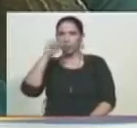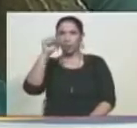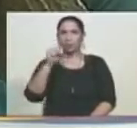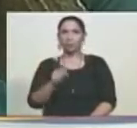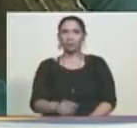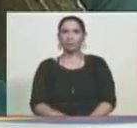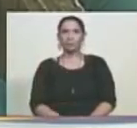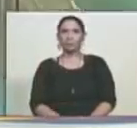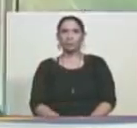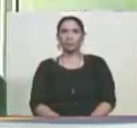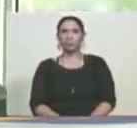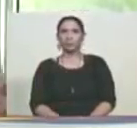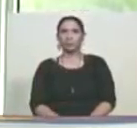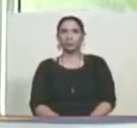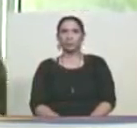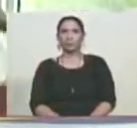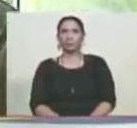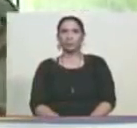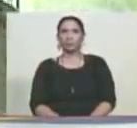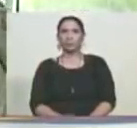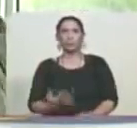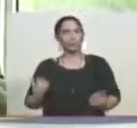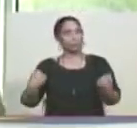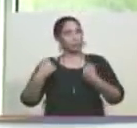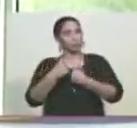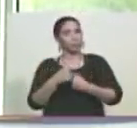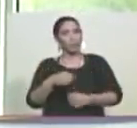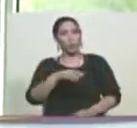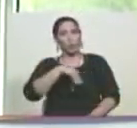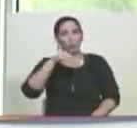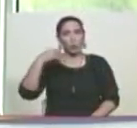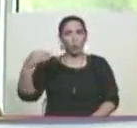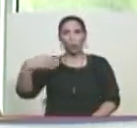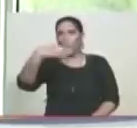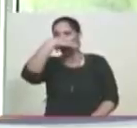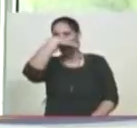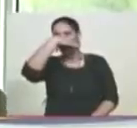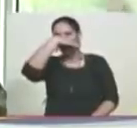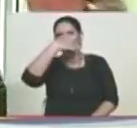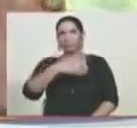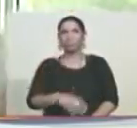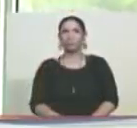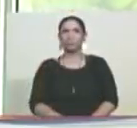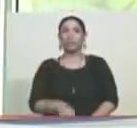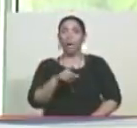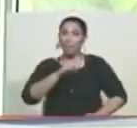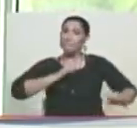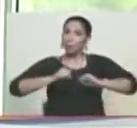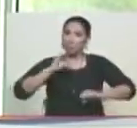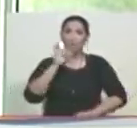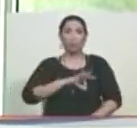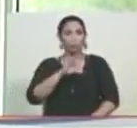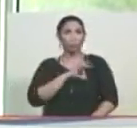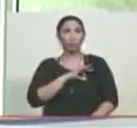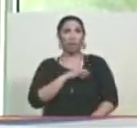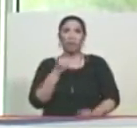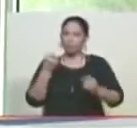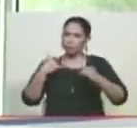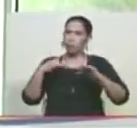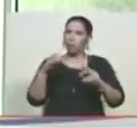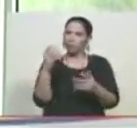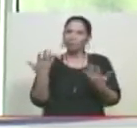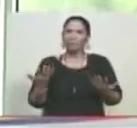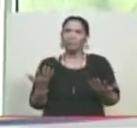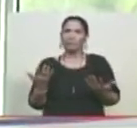Y uno, pues, abrigado en todo ese espíritu a la gente de Tupamaro. Y esos movimientos sociales, de eso se